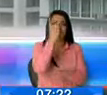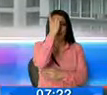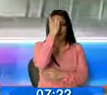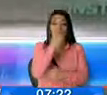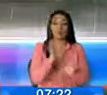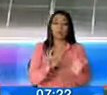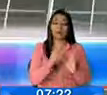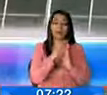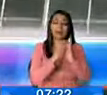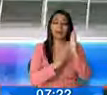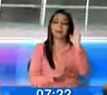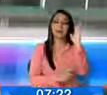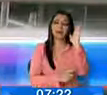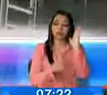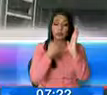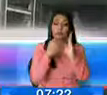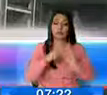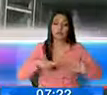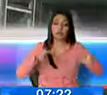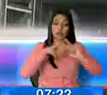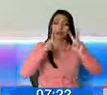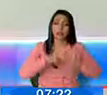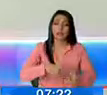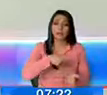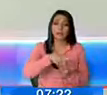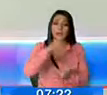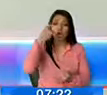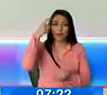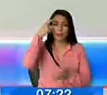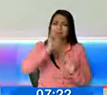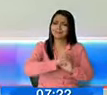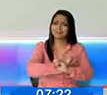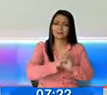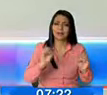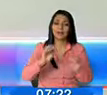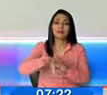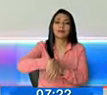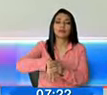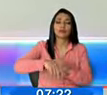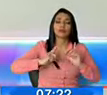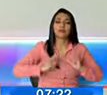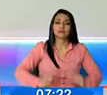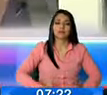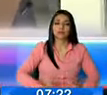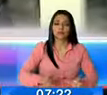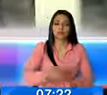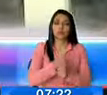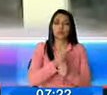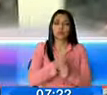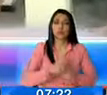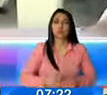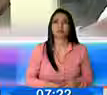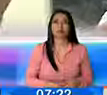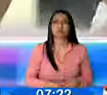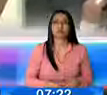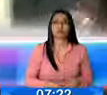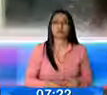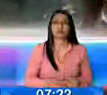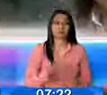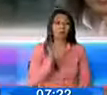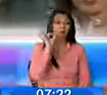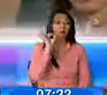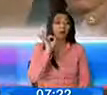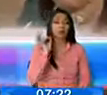un reglamento que determine que este valor debe ser cancelado por el gobierno al Fondo de Salud del Seguro Social. No es que desaparecen, lo que se decía